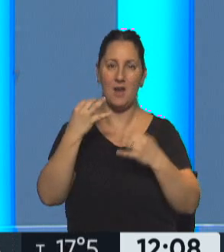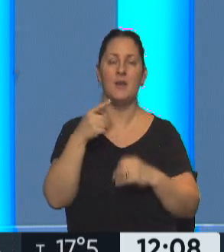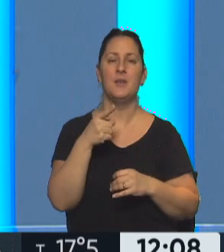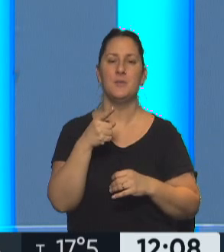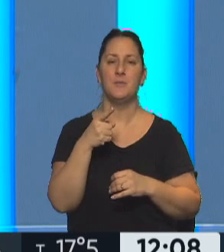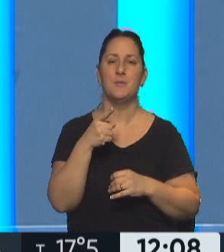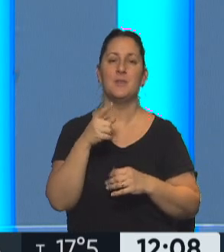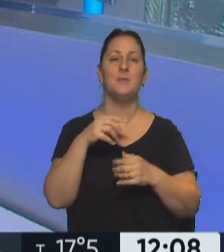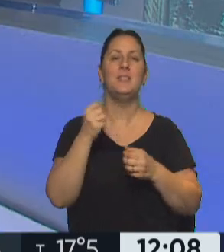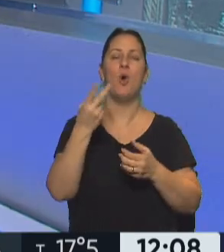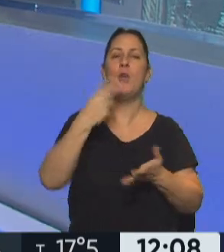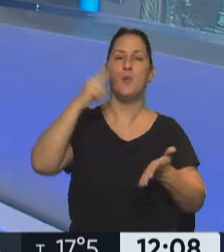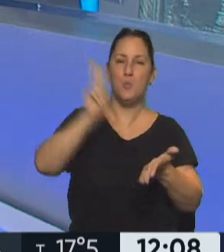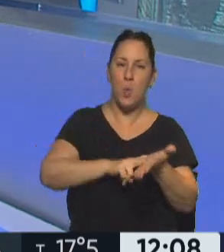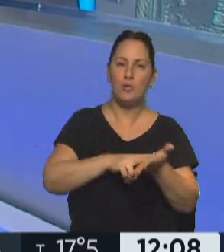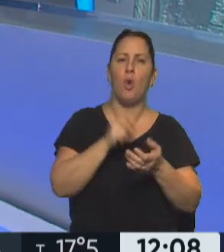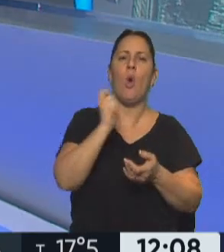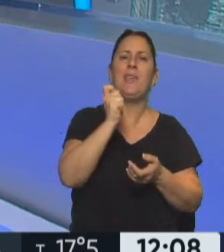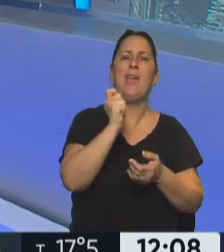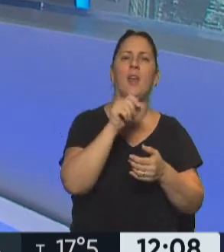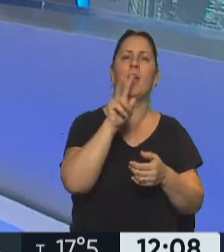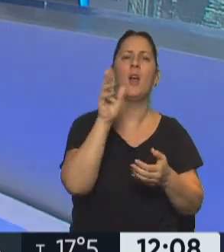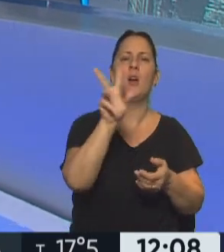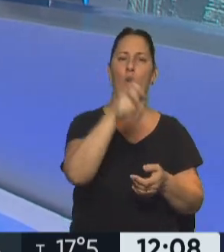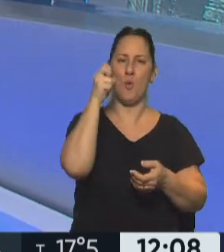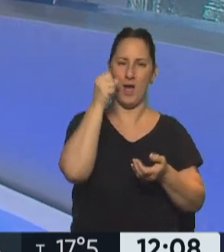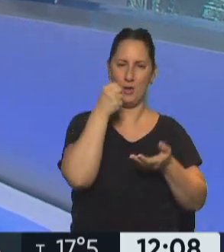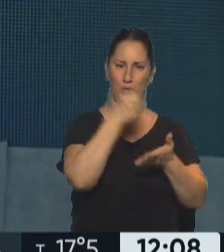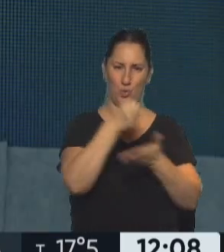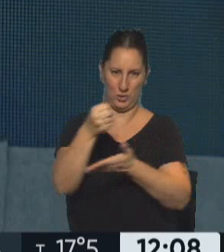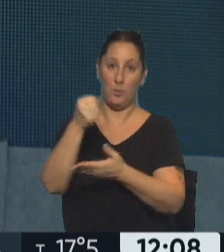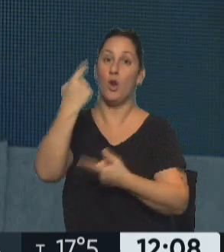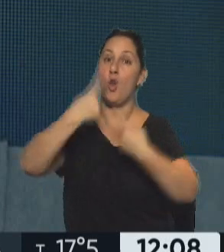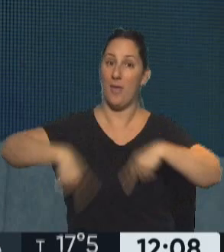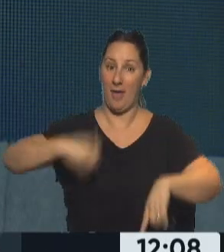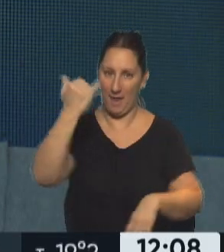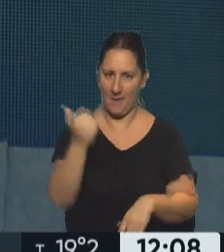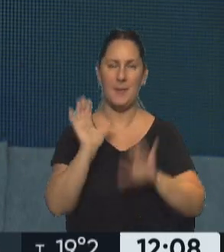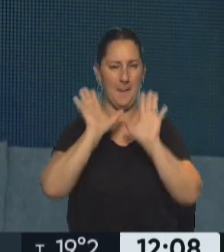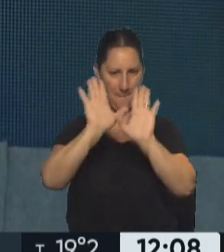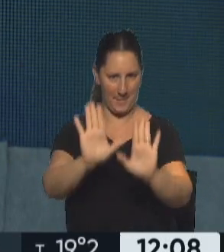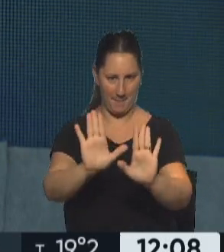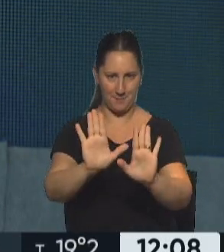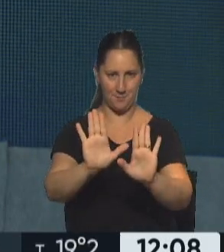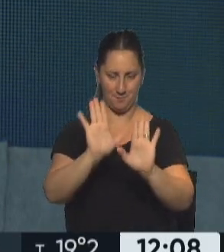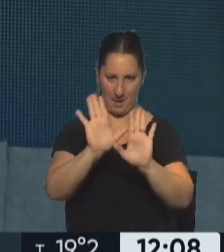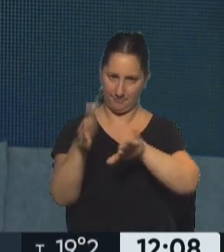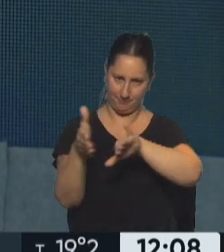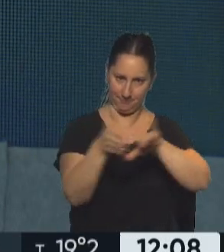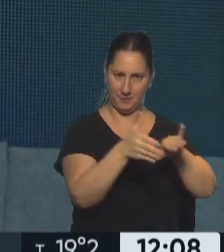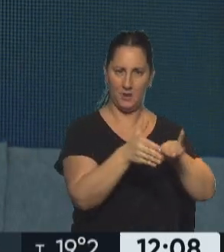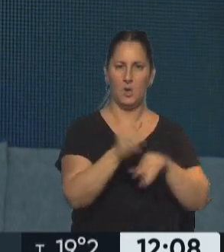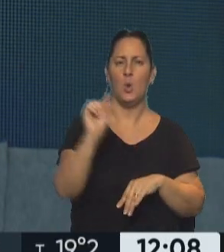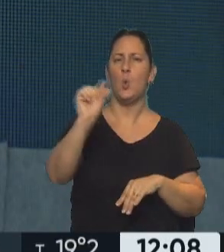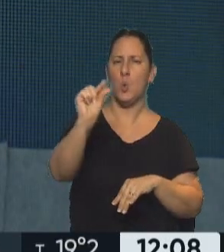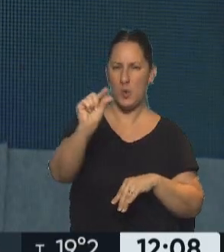de la segmentación de tarifas, porque viene con novedades. Bueno, Raúl, vamos a hacer un punto acá, un punto y aparte, y ya seguimos en